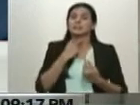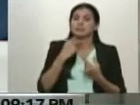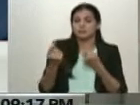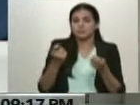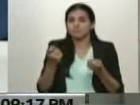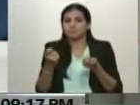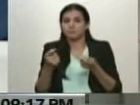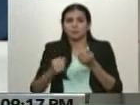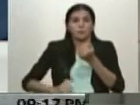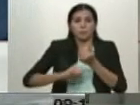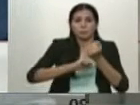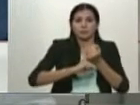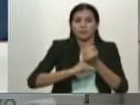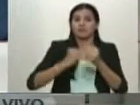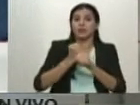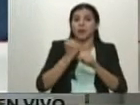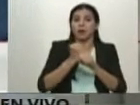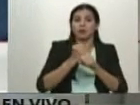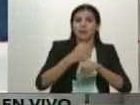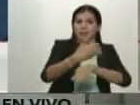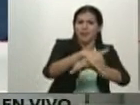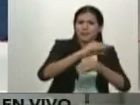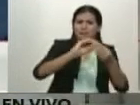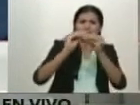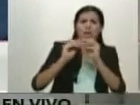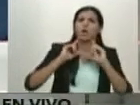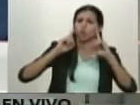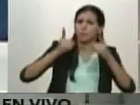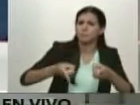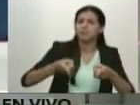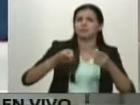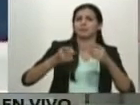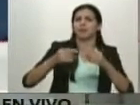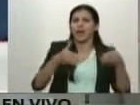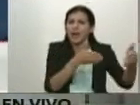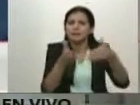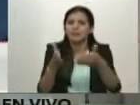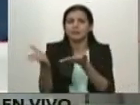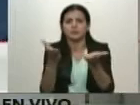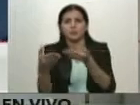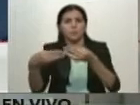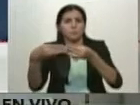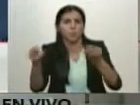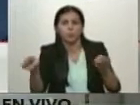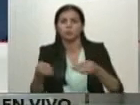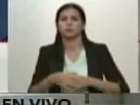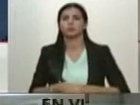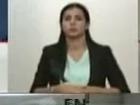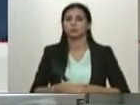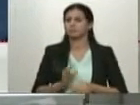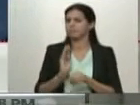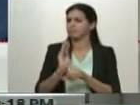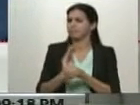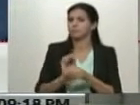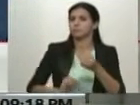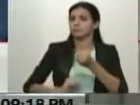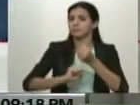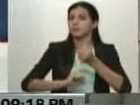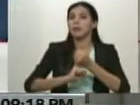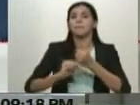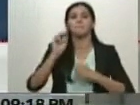obras públicas, autopistas, carreteras, servicios públicos, para mantener la misión